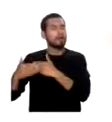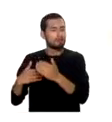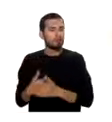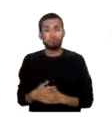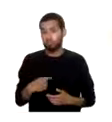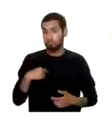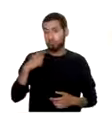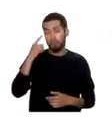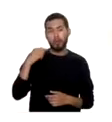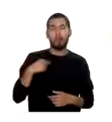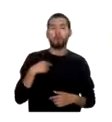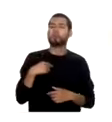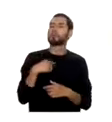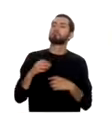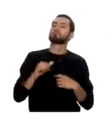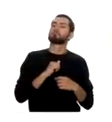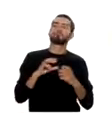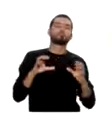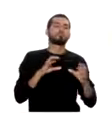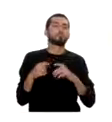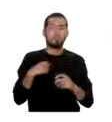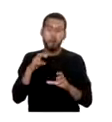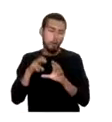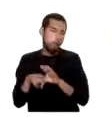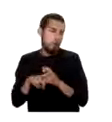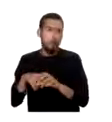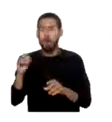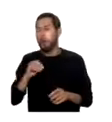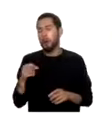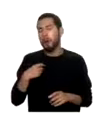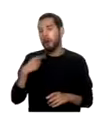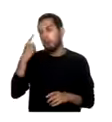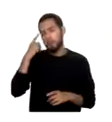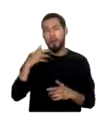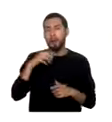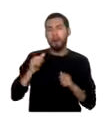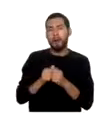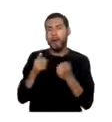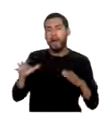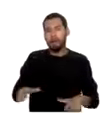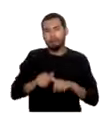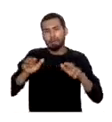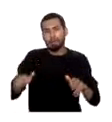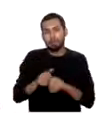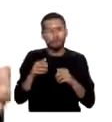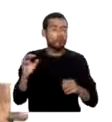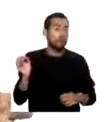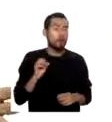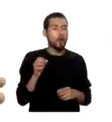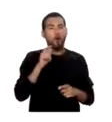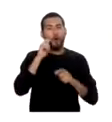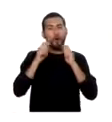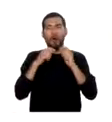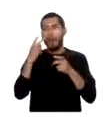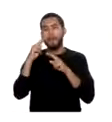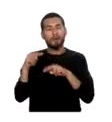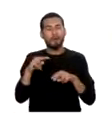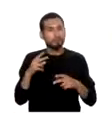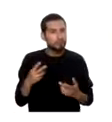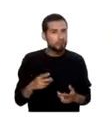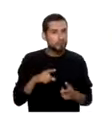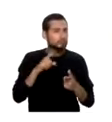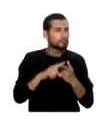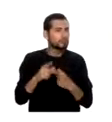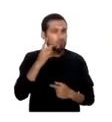idea no es pues que yo quiero hacer pues una crianza de cuyes o elaborar panes o hacer turismo vivencial. Hay